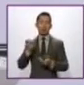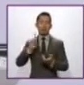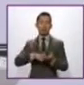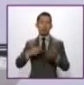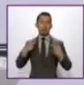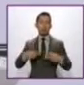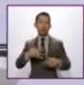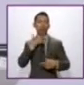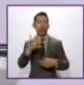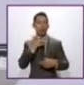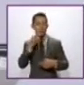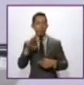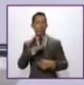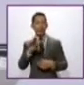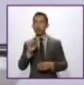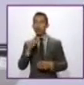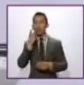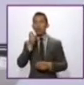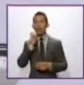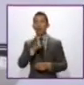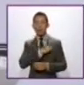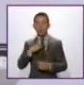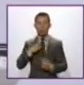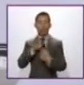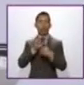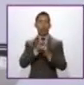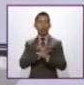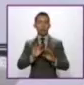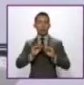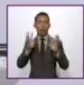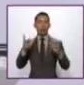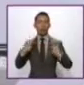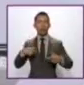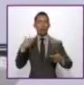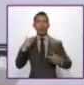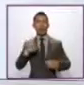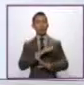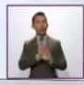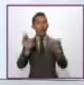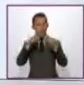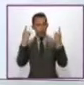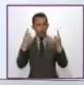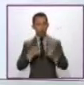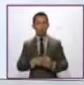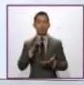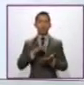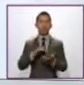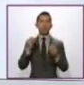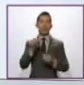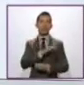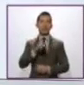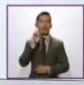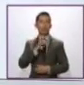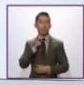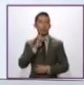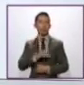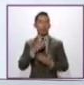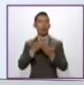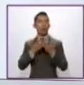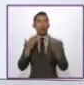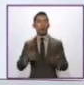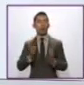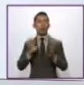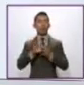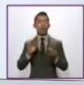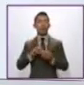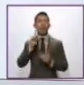desprestigio y a esa corrupción que tanto molesta a los queretanos. Muchas gracias, candidata. Ahora